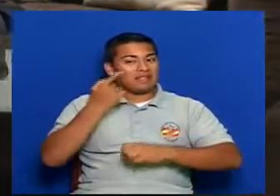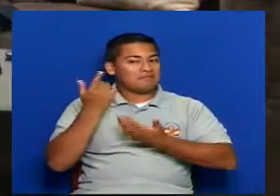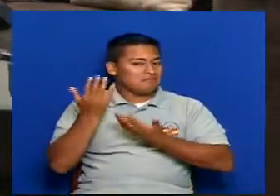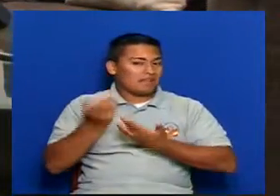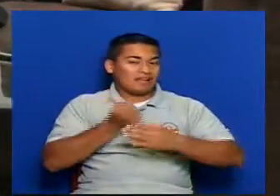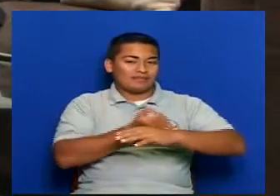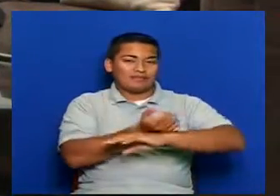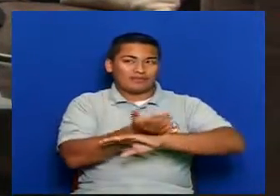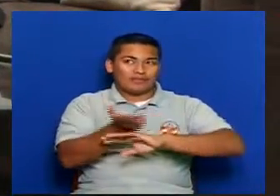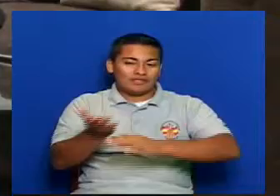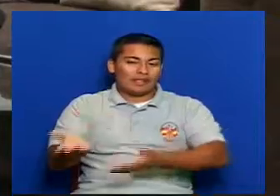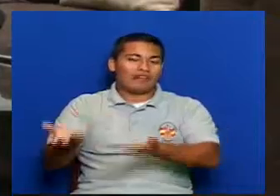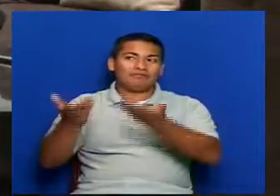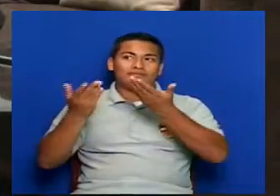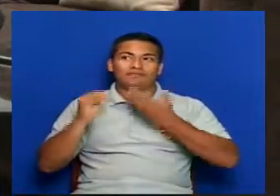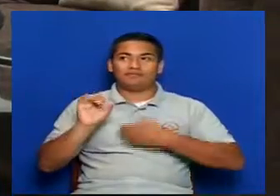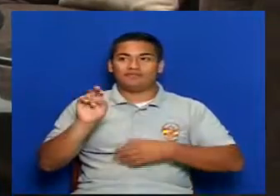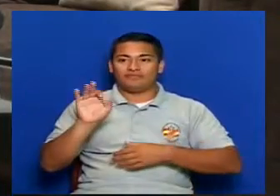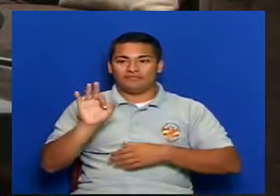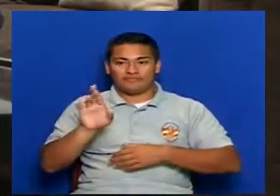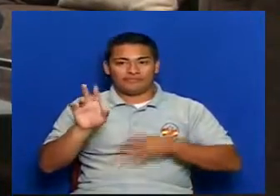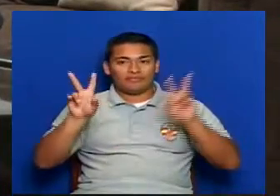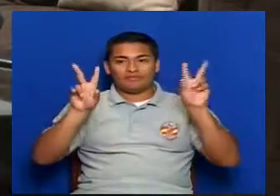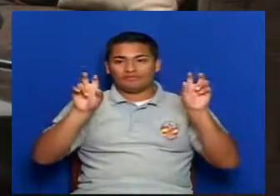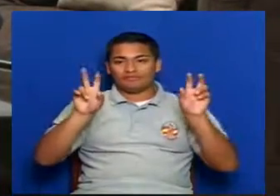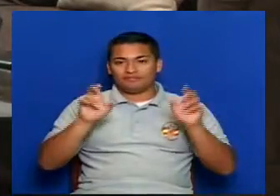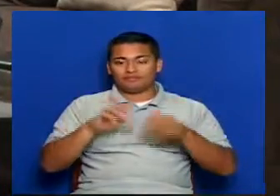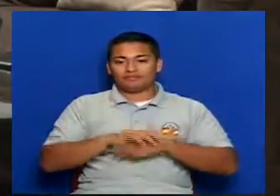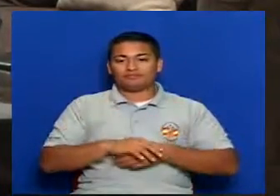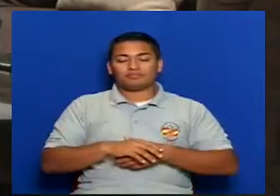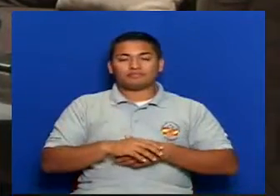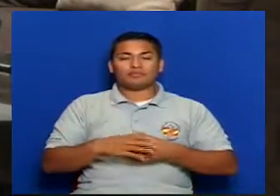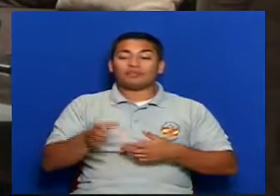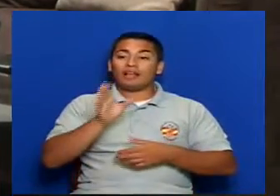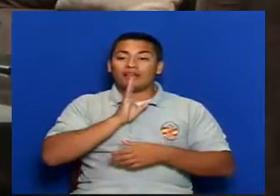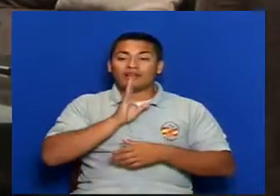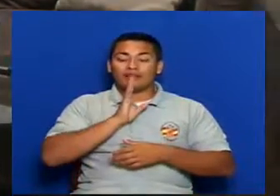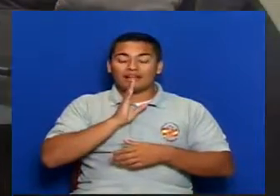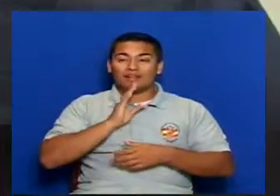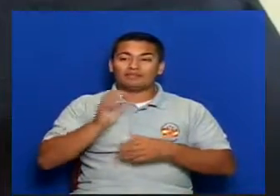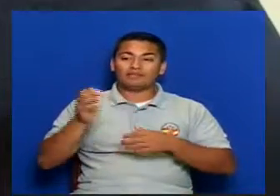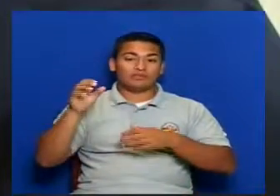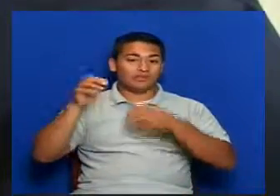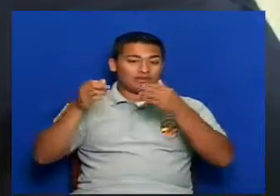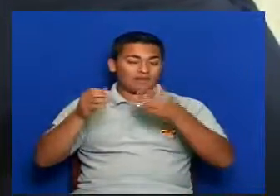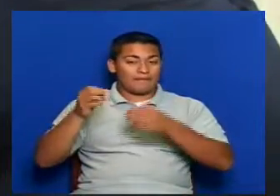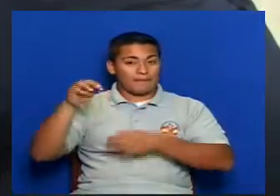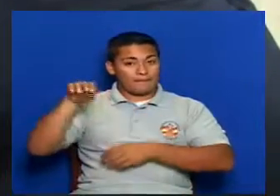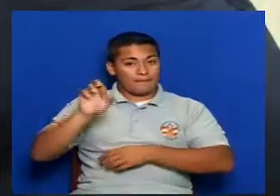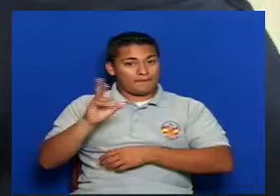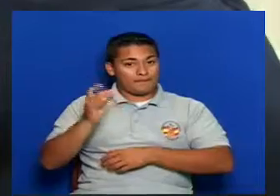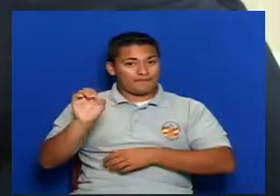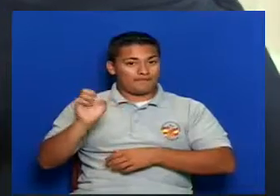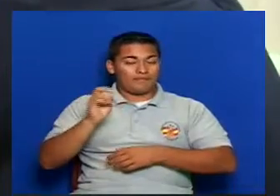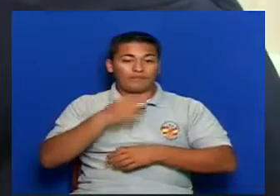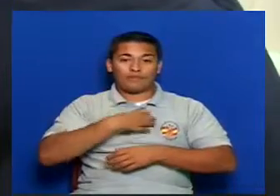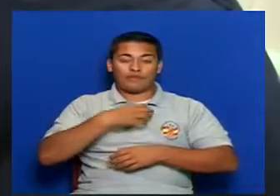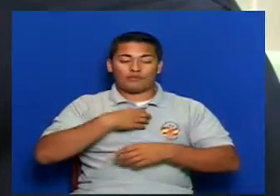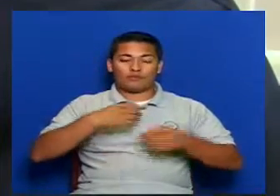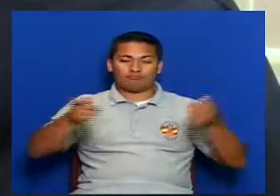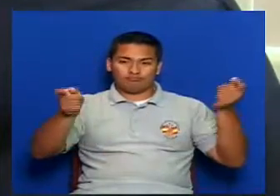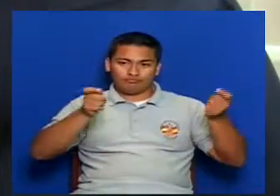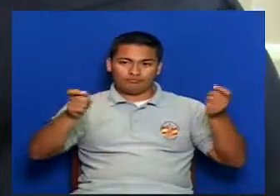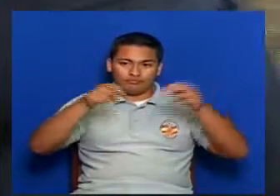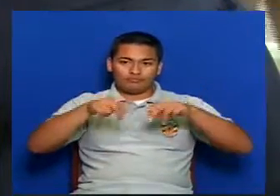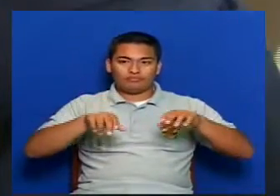haga inafor sobre este tema y además estaremos conversando con marena que la institución rectora del medio ambiente en este país